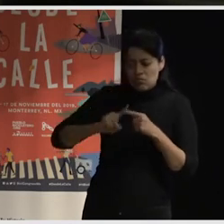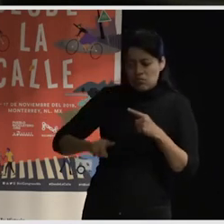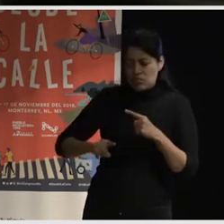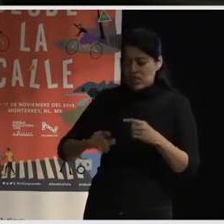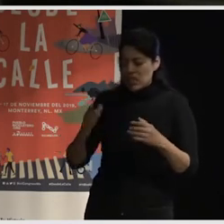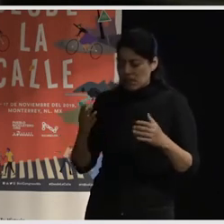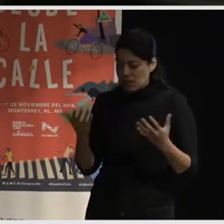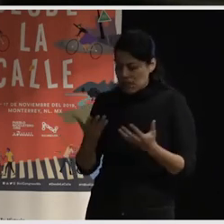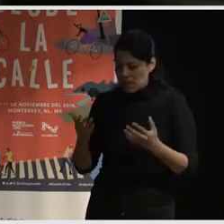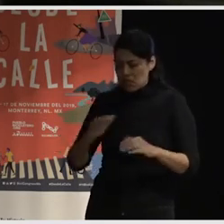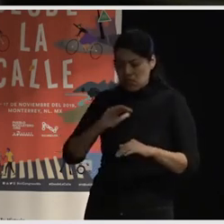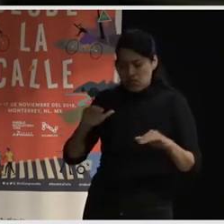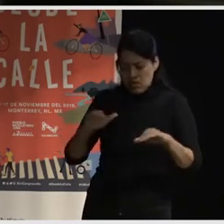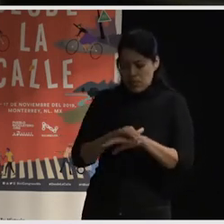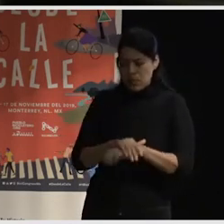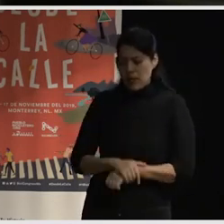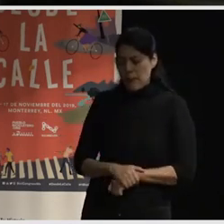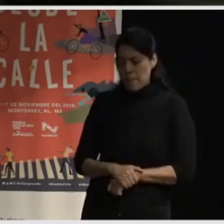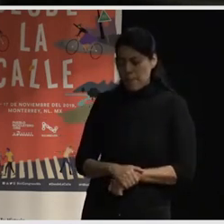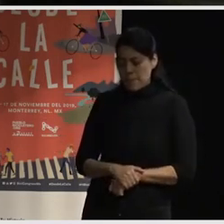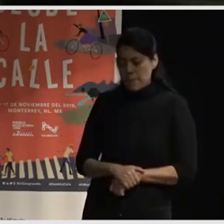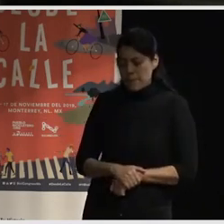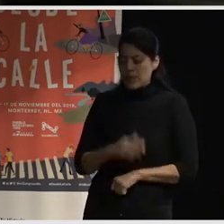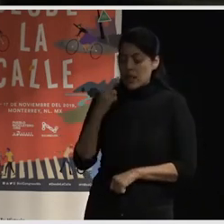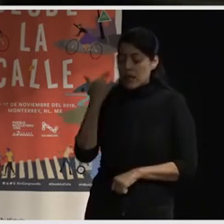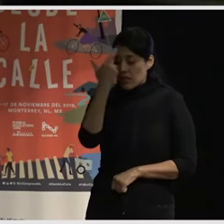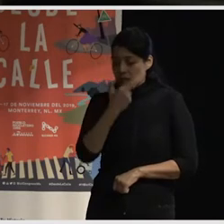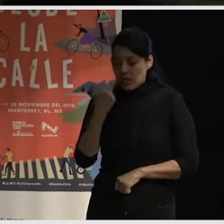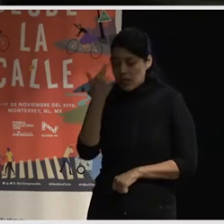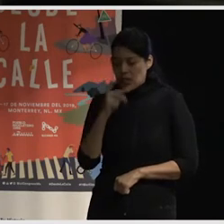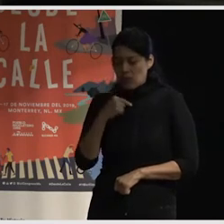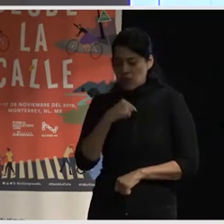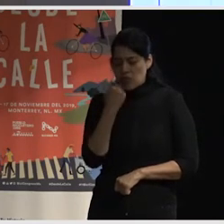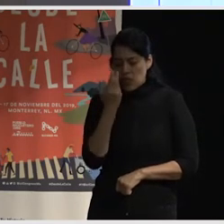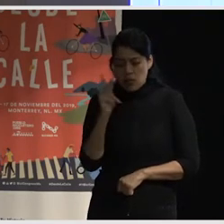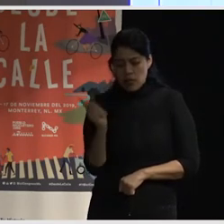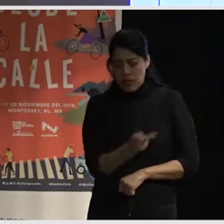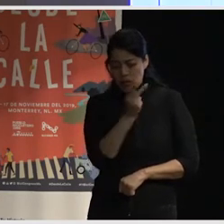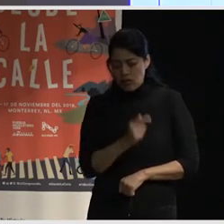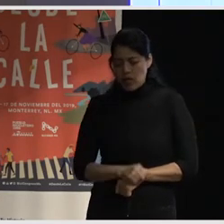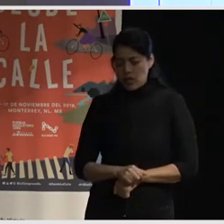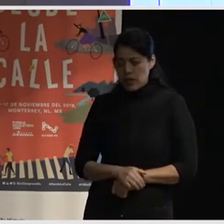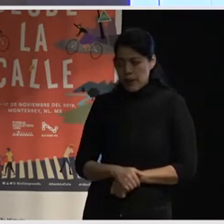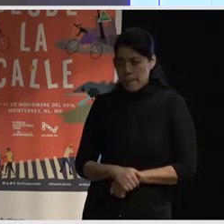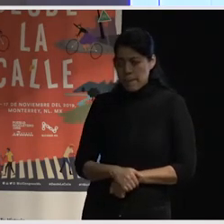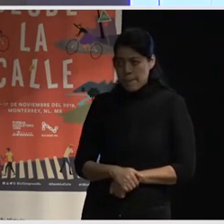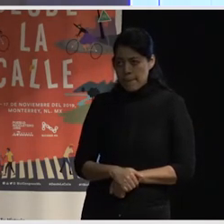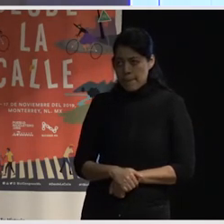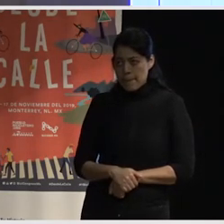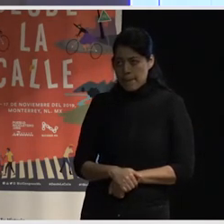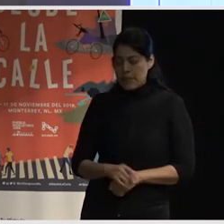efectos en estas acciones y revisando todo esto les quisiera preguntar ustedes dentro de